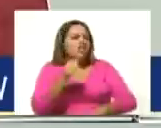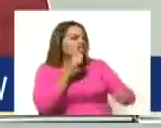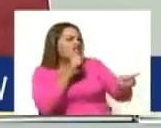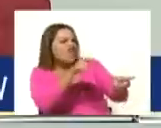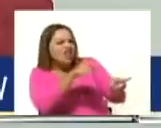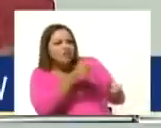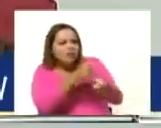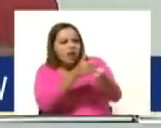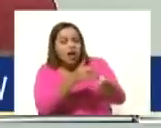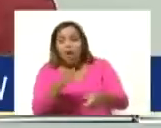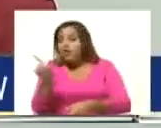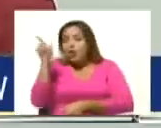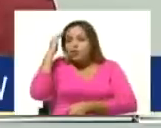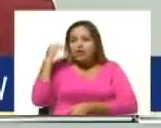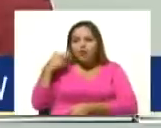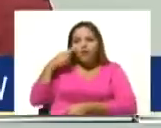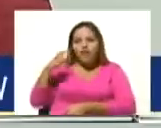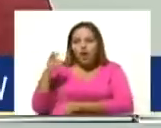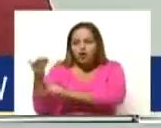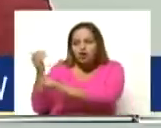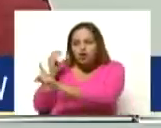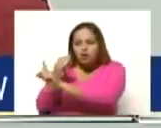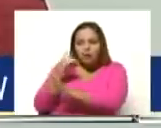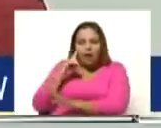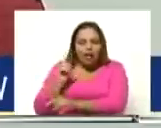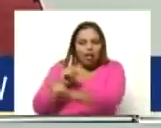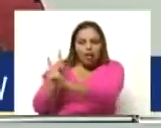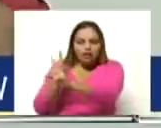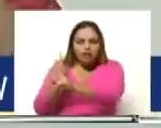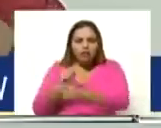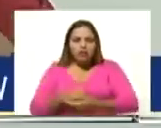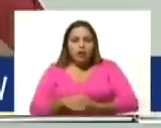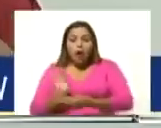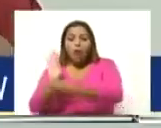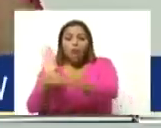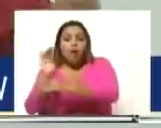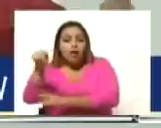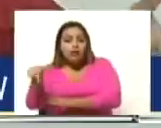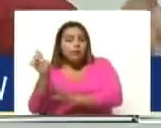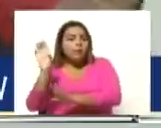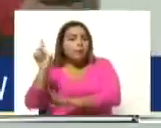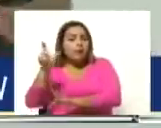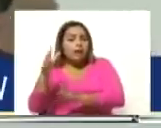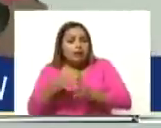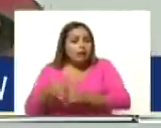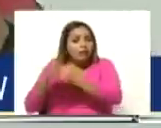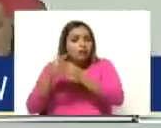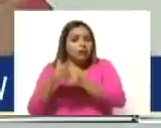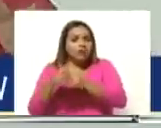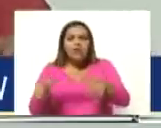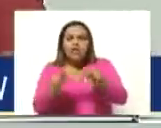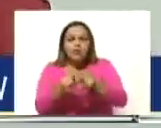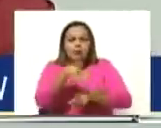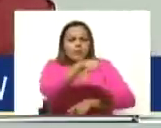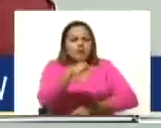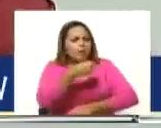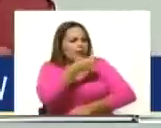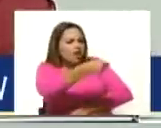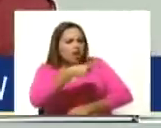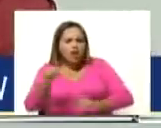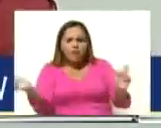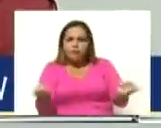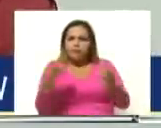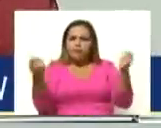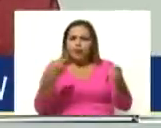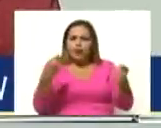allá atrás. ¿Cómo se llama? Asilo. Refugiado, soy un perseguido. Así están todos estos periodistas que tú ves en la prensa, en